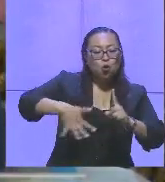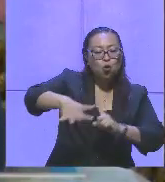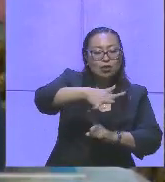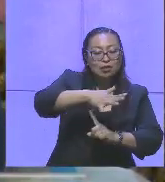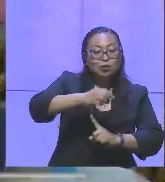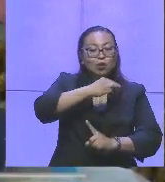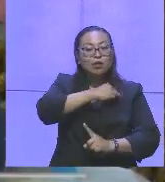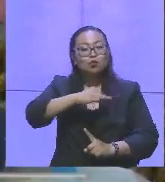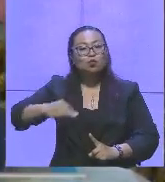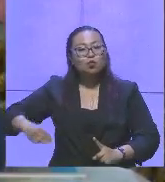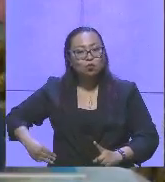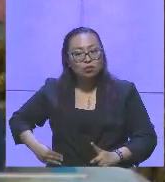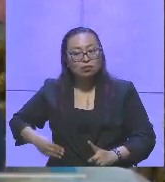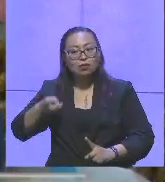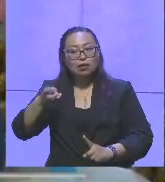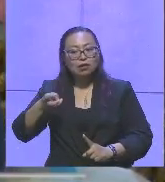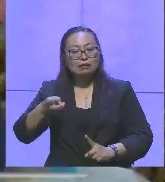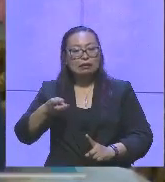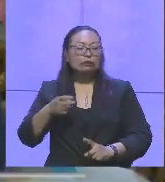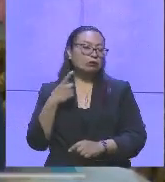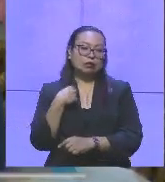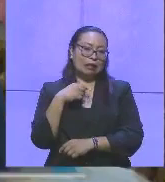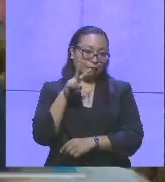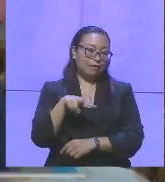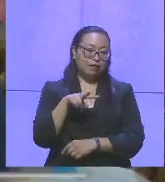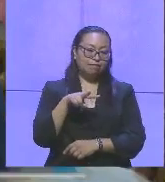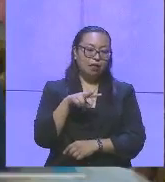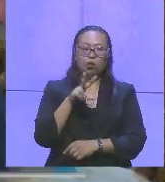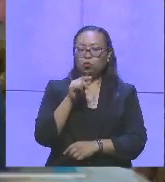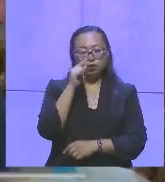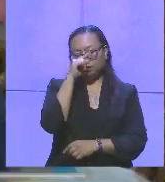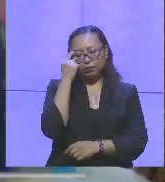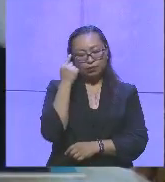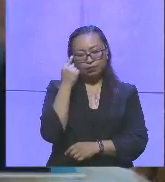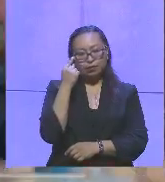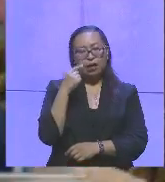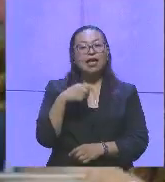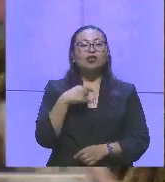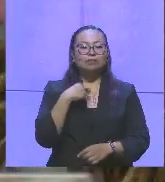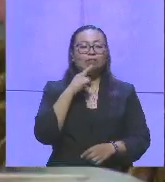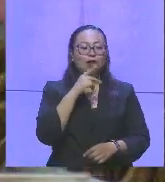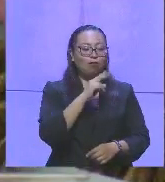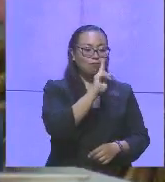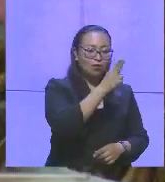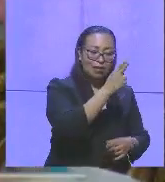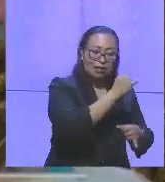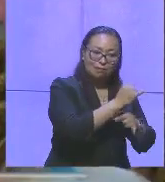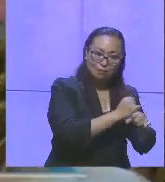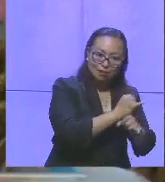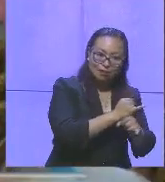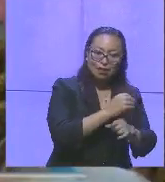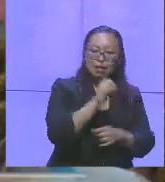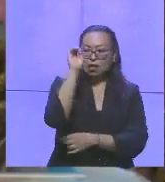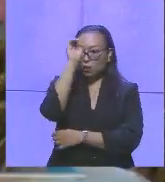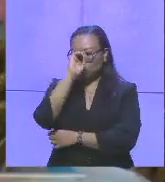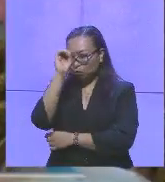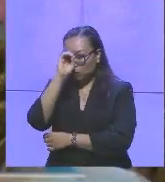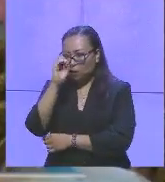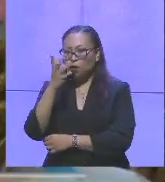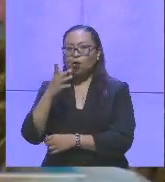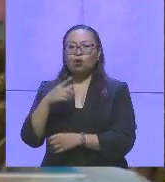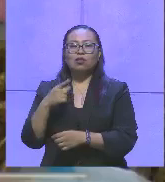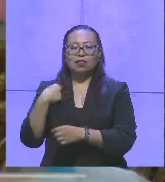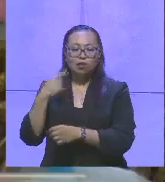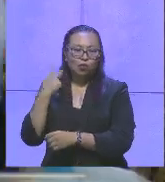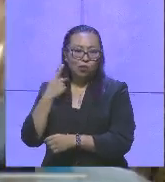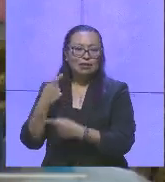donde se desenvuelven los asuntos. Y eso no es sencillo. Es ahí donde la academia, las obras literarias, la opinión crítica y